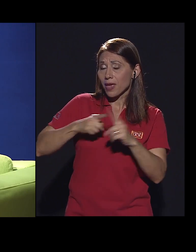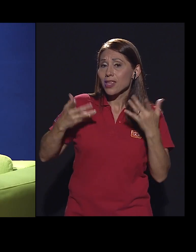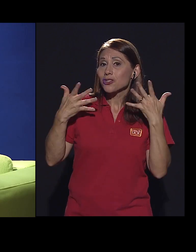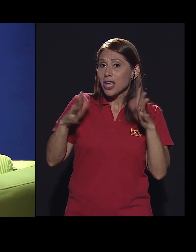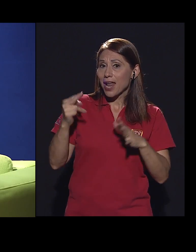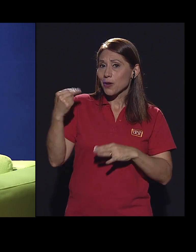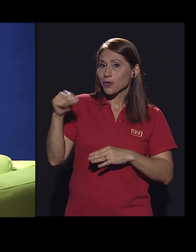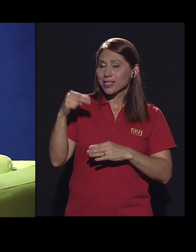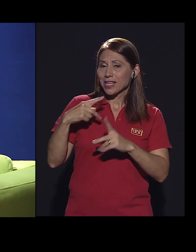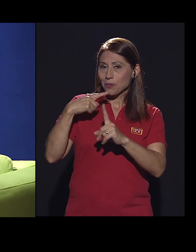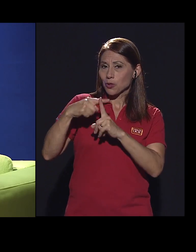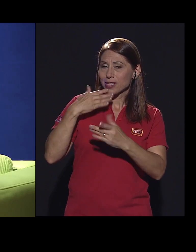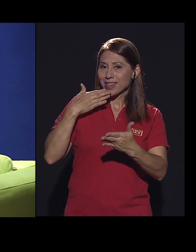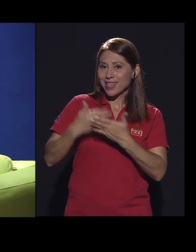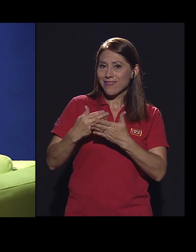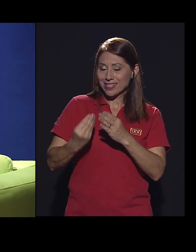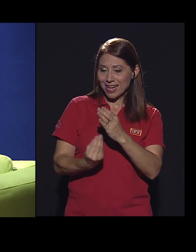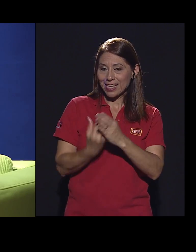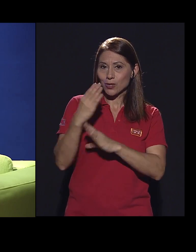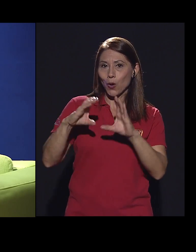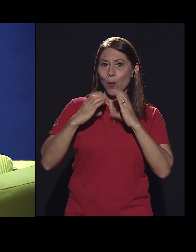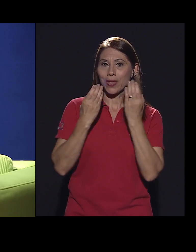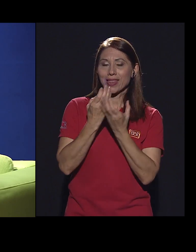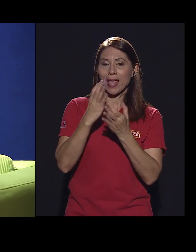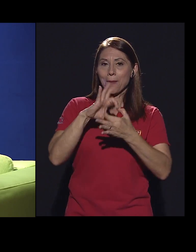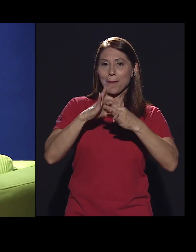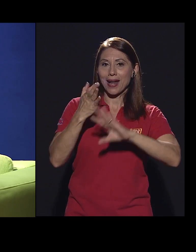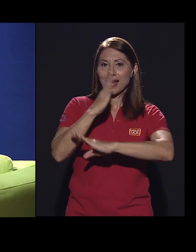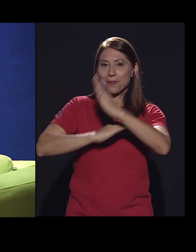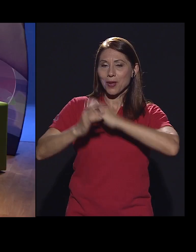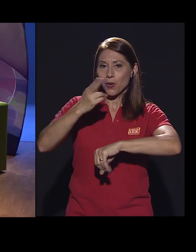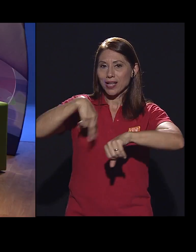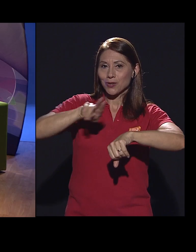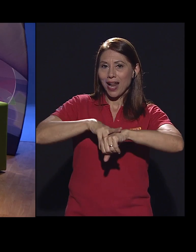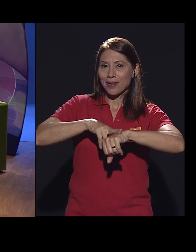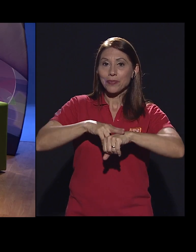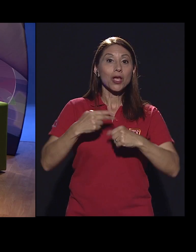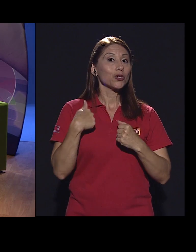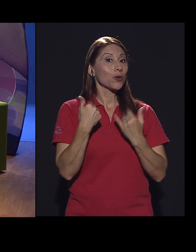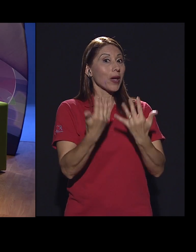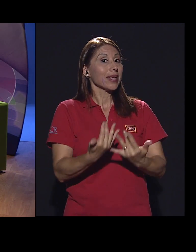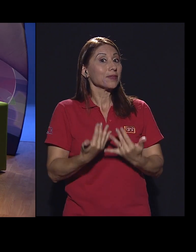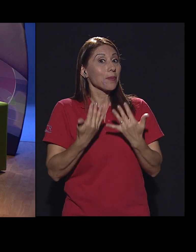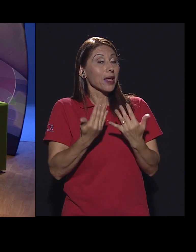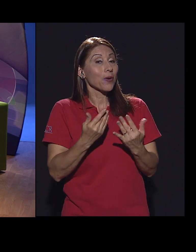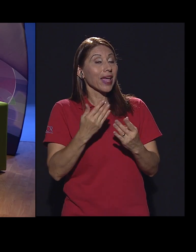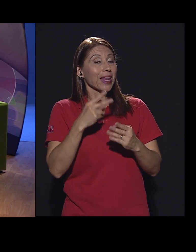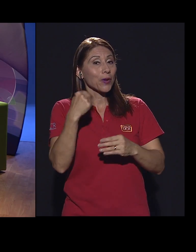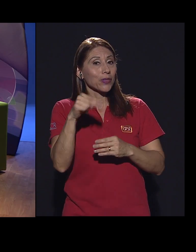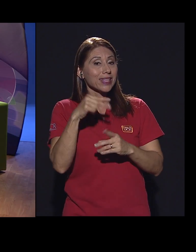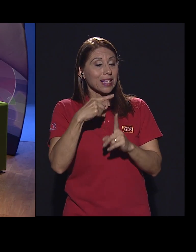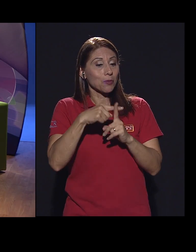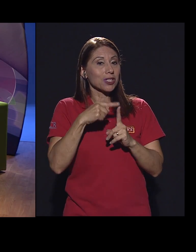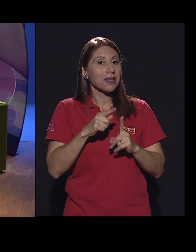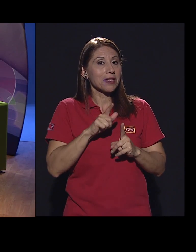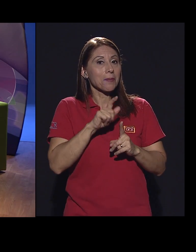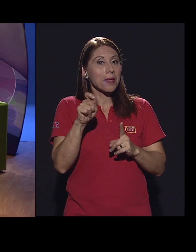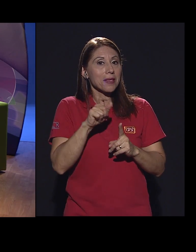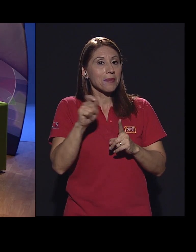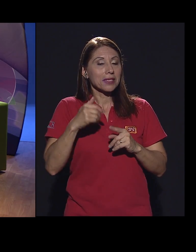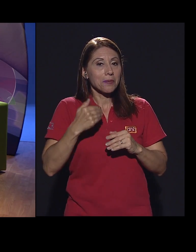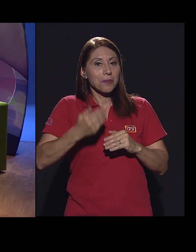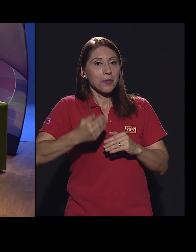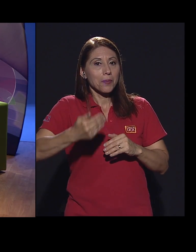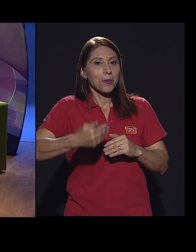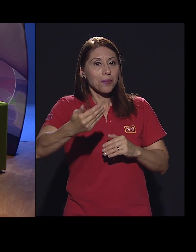máximo ya podamos tener noticias positivas sobre la creación de este Comité Paralímpico Nacional. Yo espero que las noticias positivas vayan mes a mes, ¿verdad? Estamos